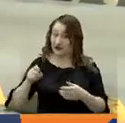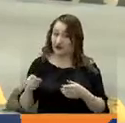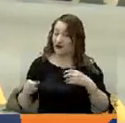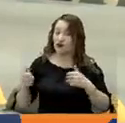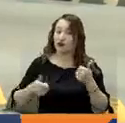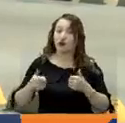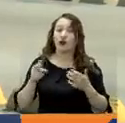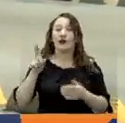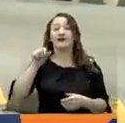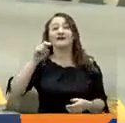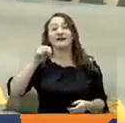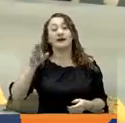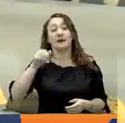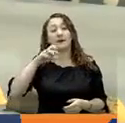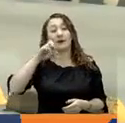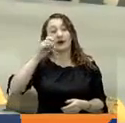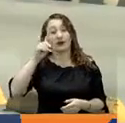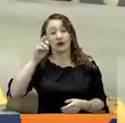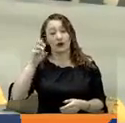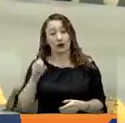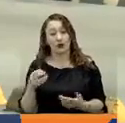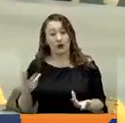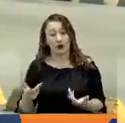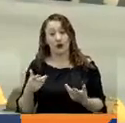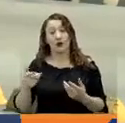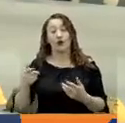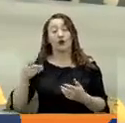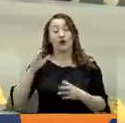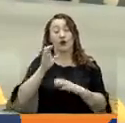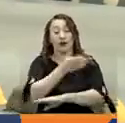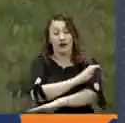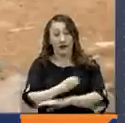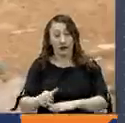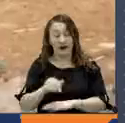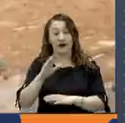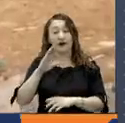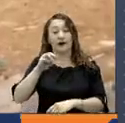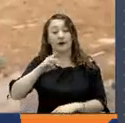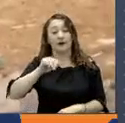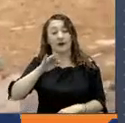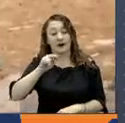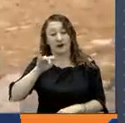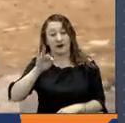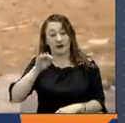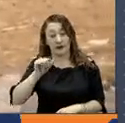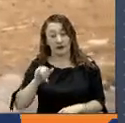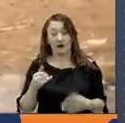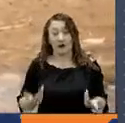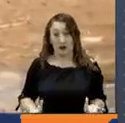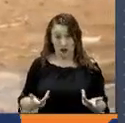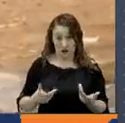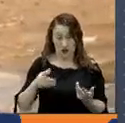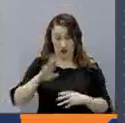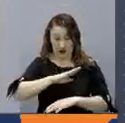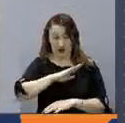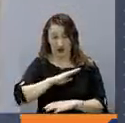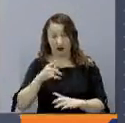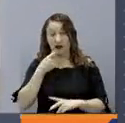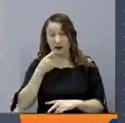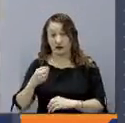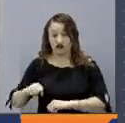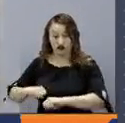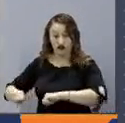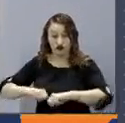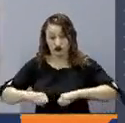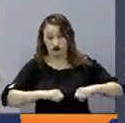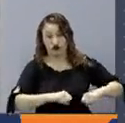Pedrito para los municipios de Campo de la Cruz, Candelaria, Santa Lucía y Manatí. Por su parte, el alcalde de Manatí dice que está haciendo gestiones para llevar